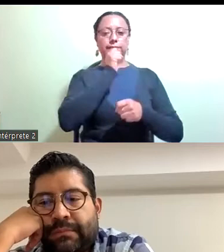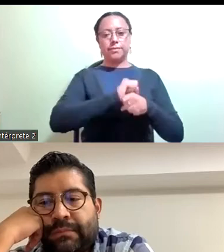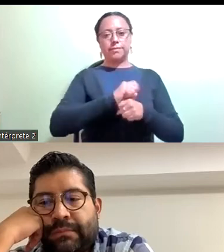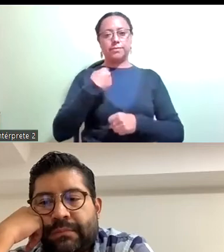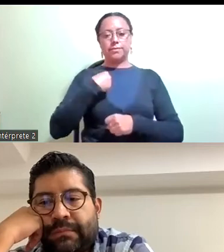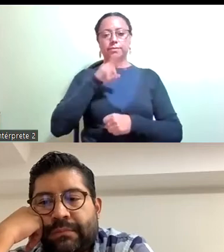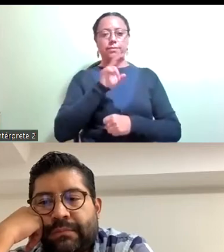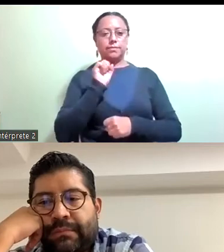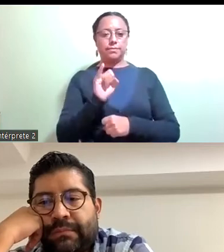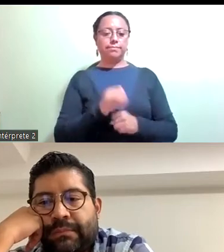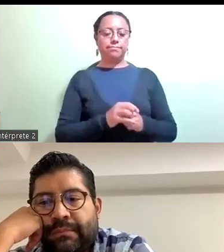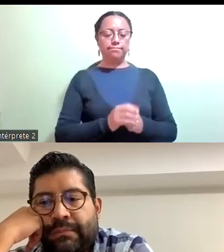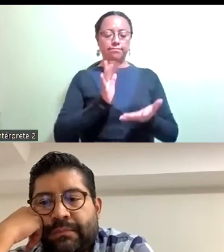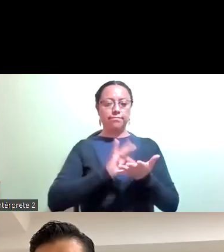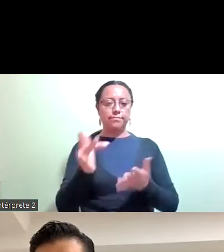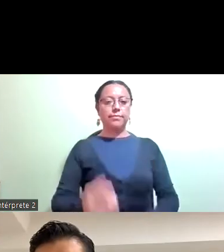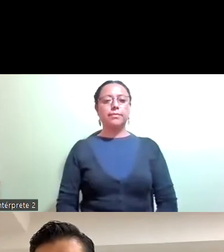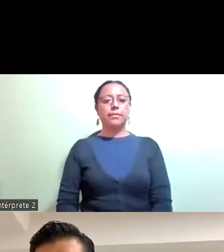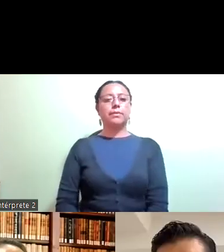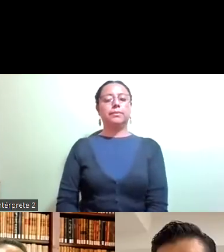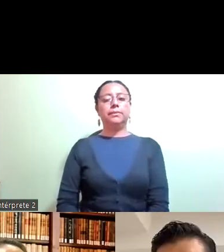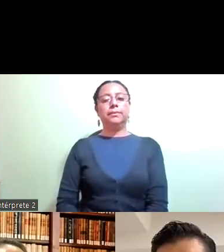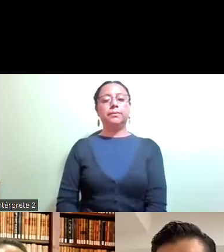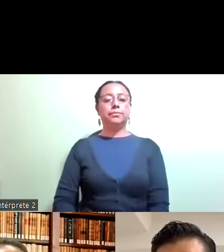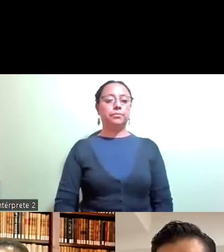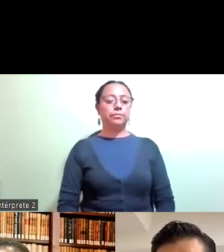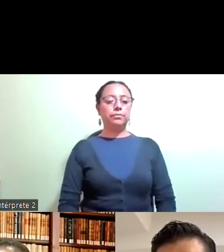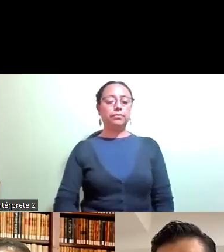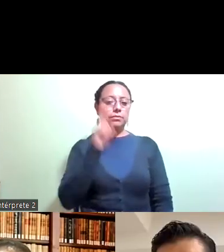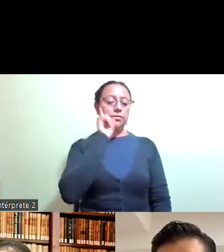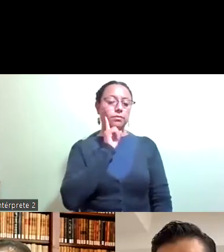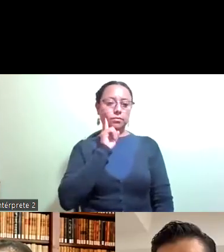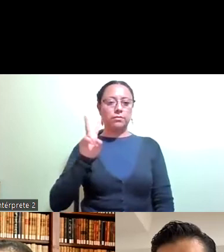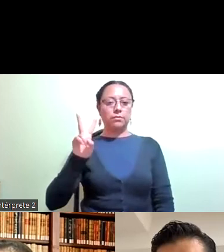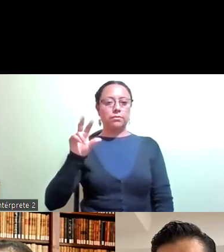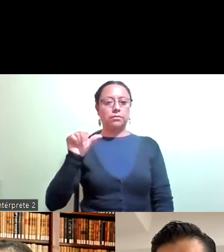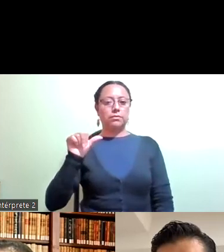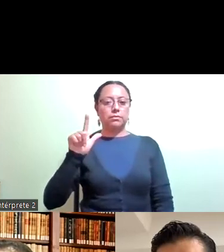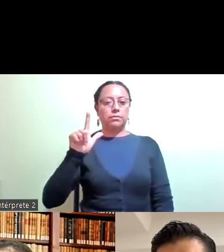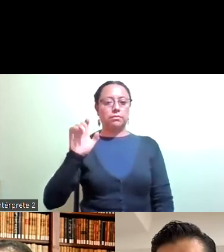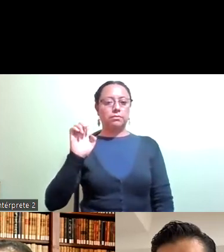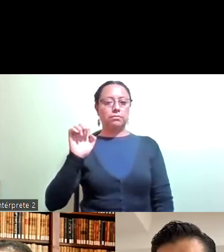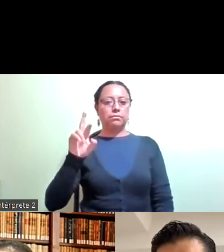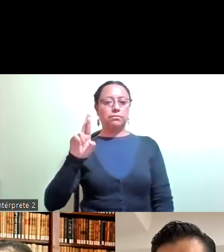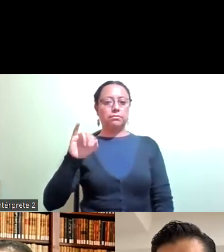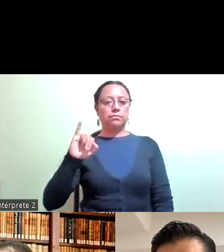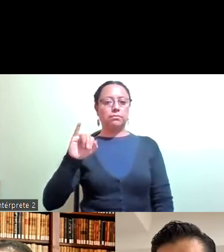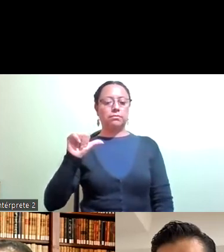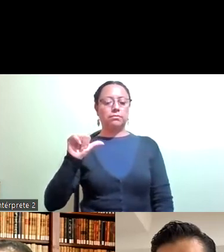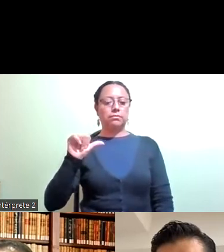acuerdo, diputado. Gracias. Diputada Miriam Valeria Cruz Flores. Valeria Cruz, a